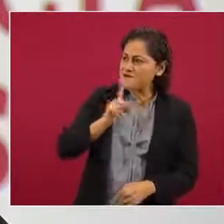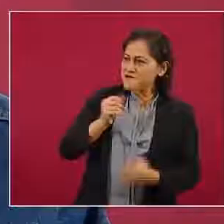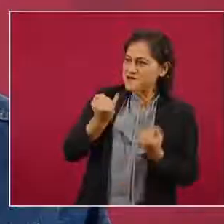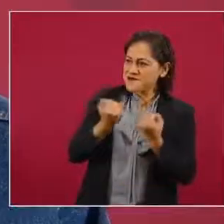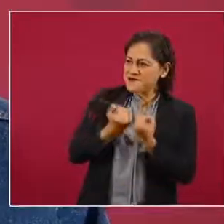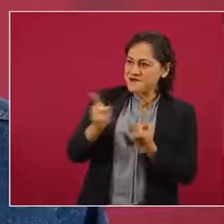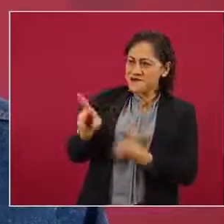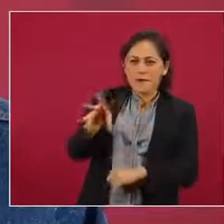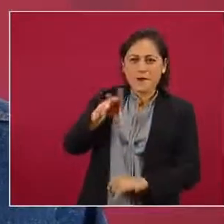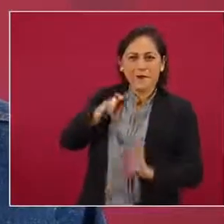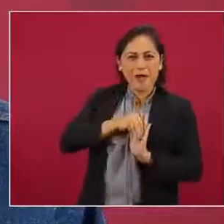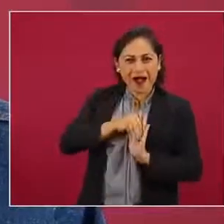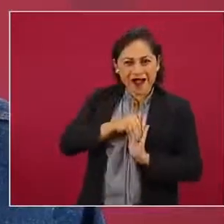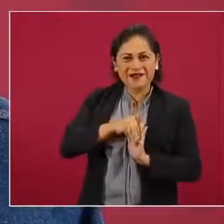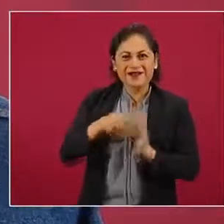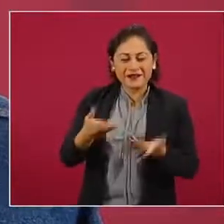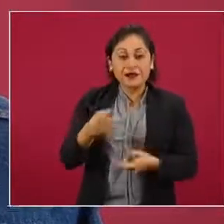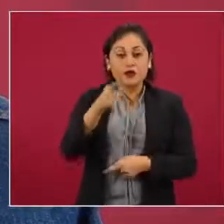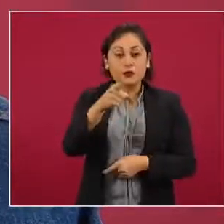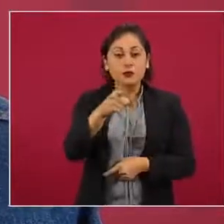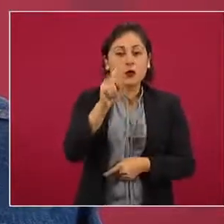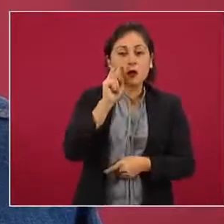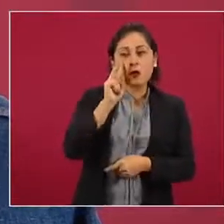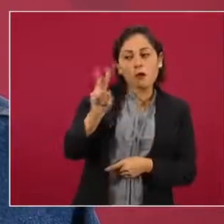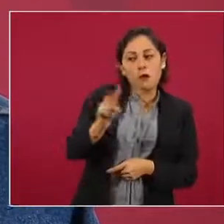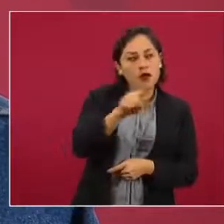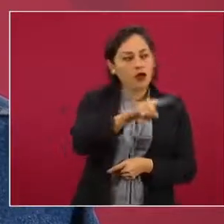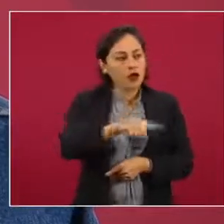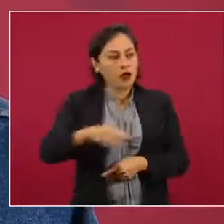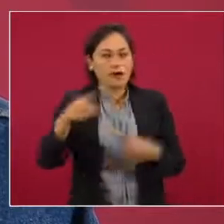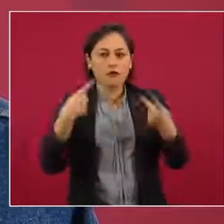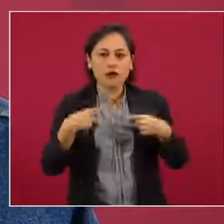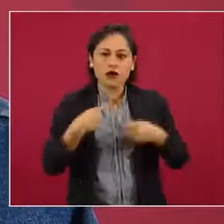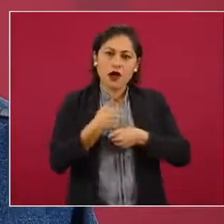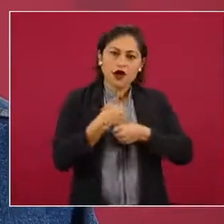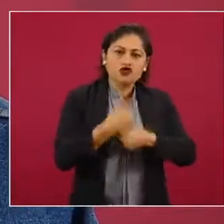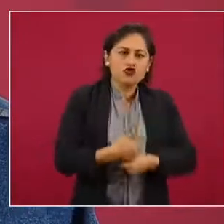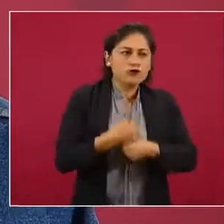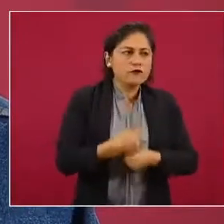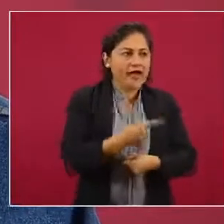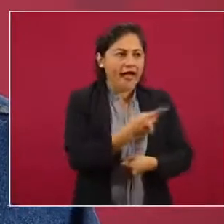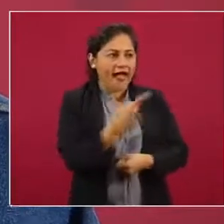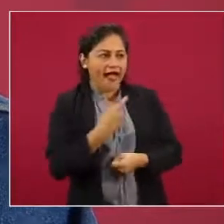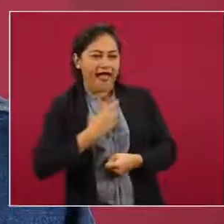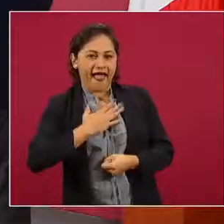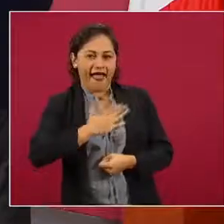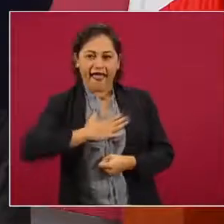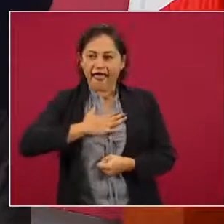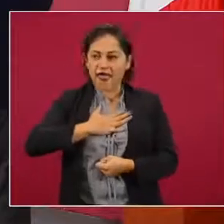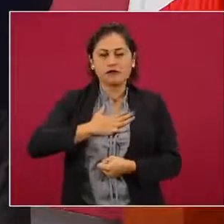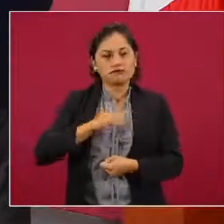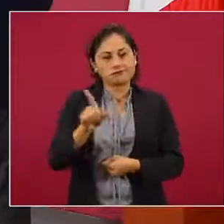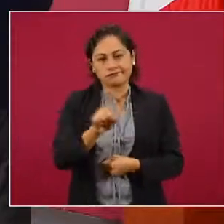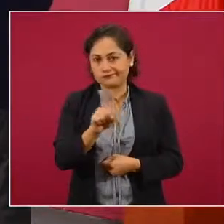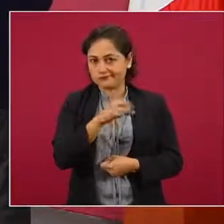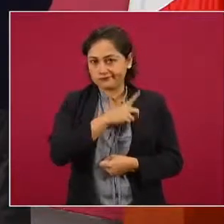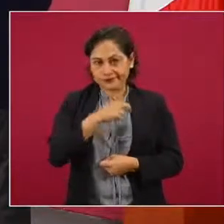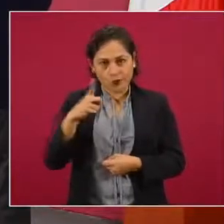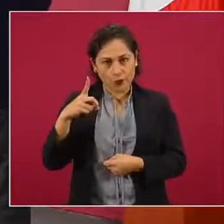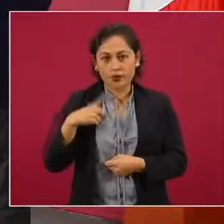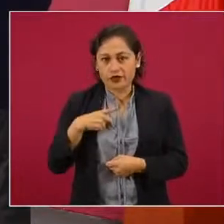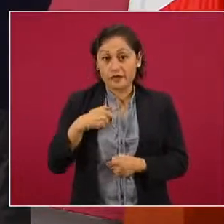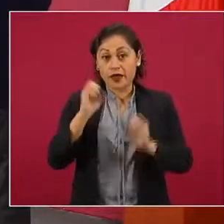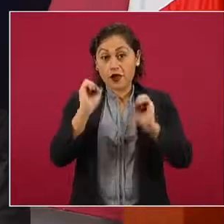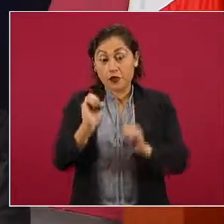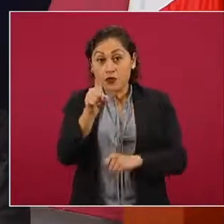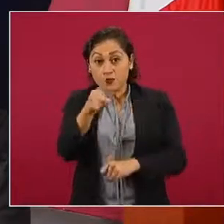Nunca conviertas el sufrimiento de otras personas en motivo de tu placer, ni tu placer en